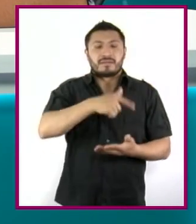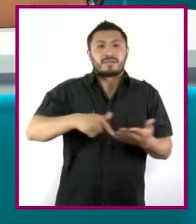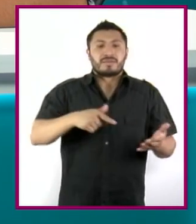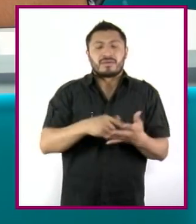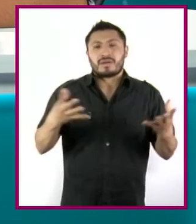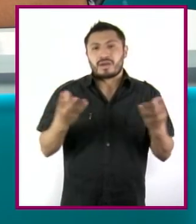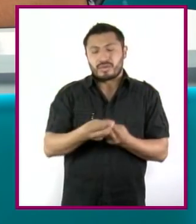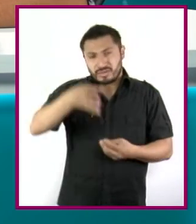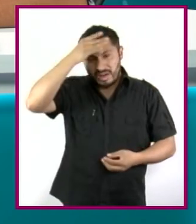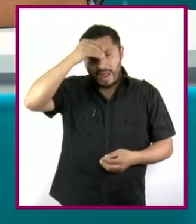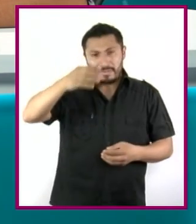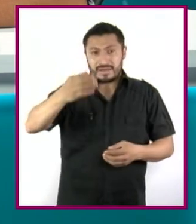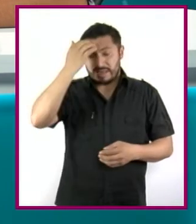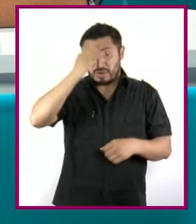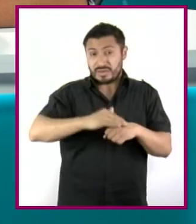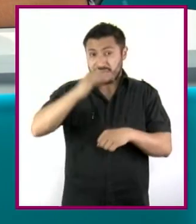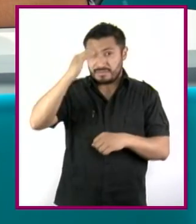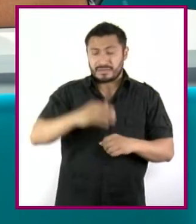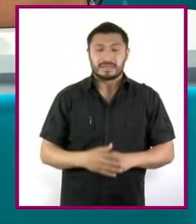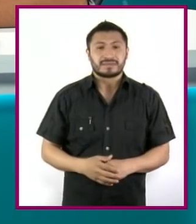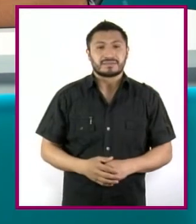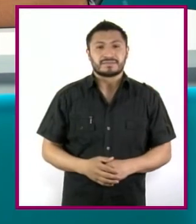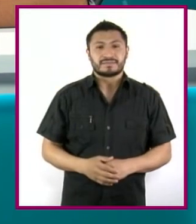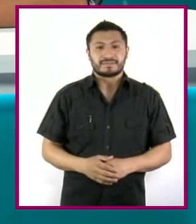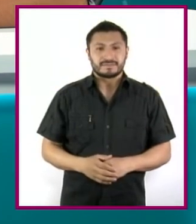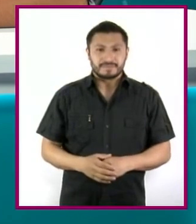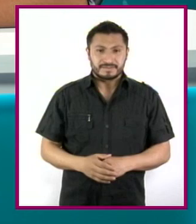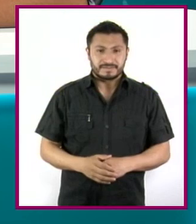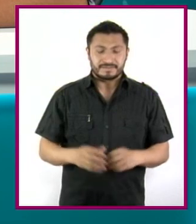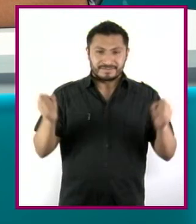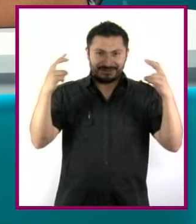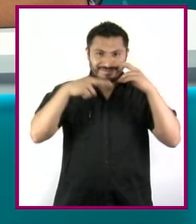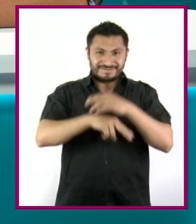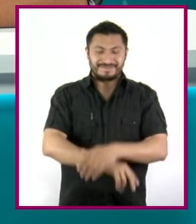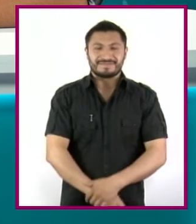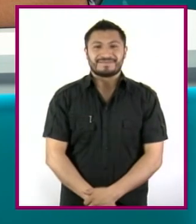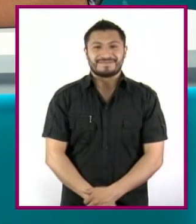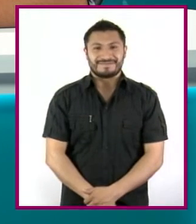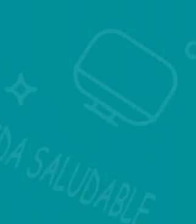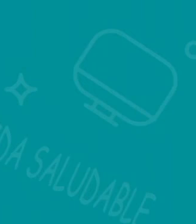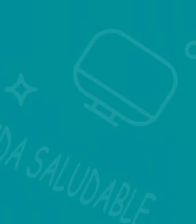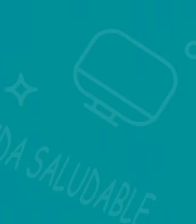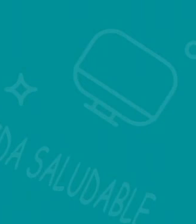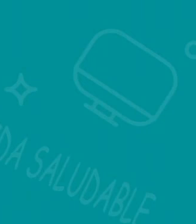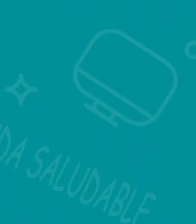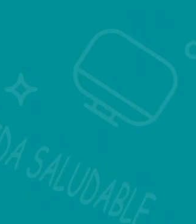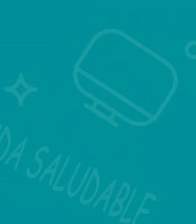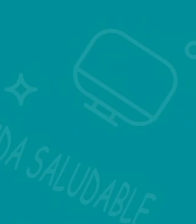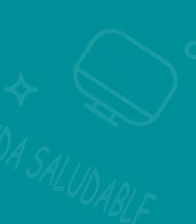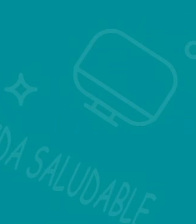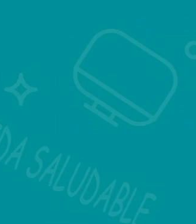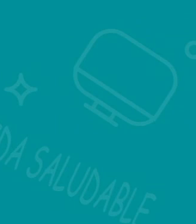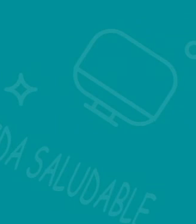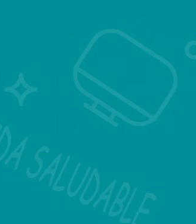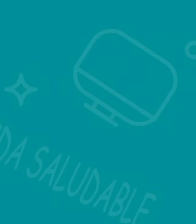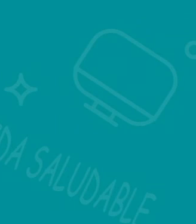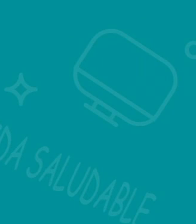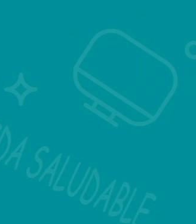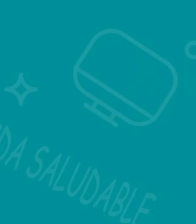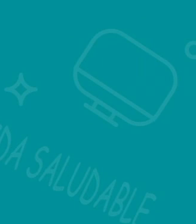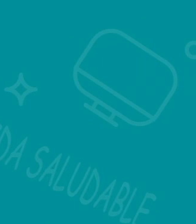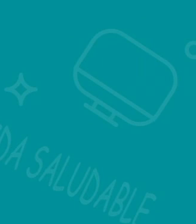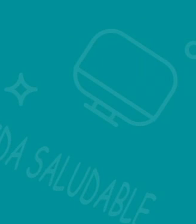de reflexión y construcción del conocimiento. ¡Hasta la próxima! Visítanos en